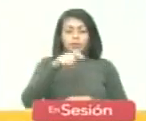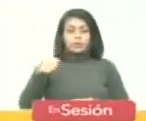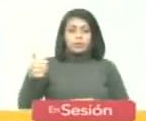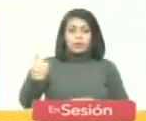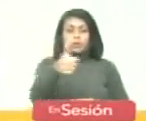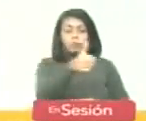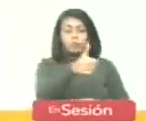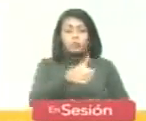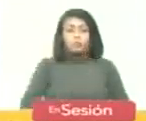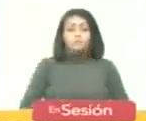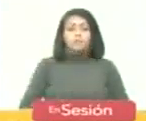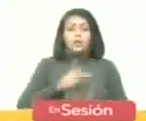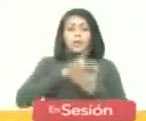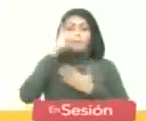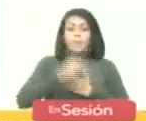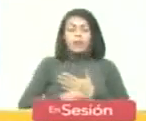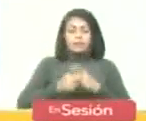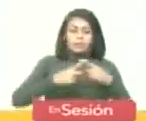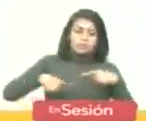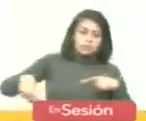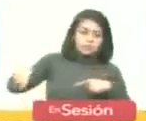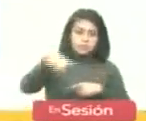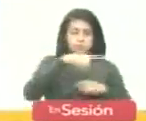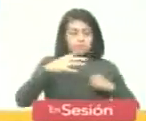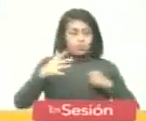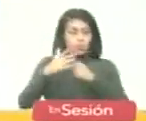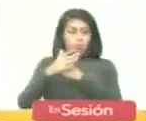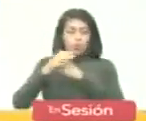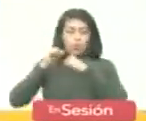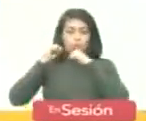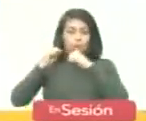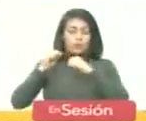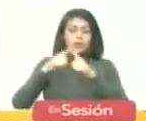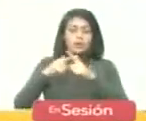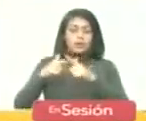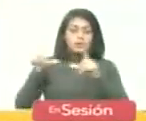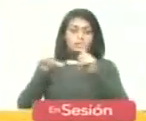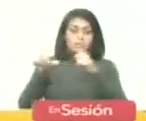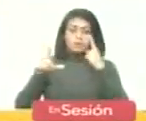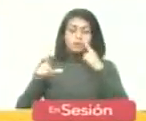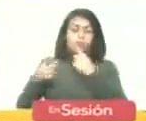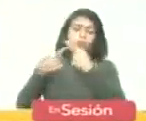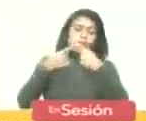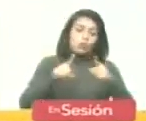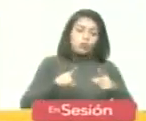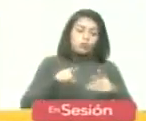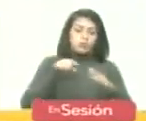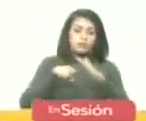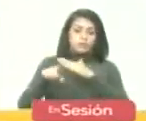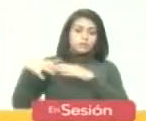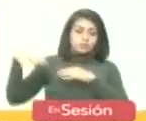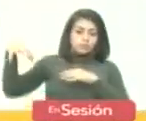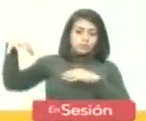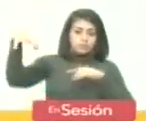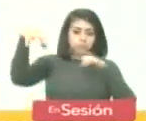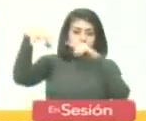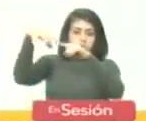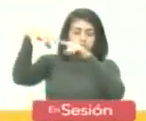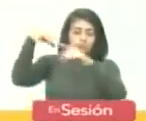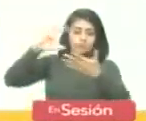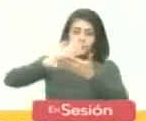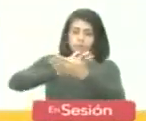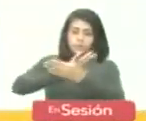uno. Y el plan era uno impactar de frente, como de hecho lo vimos en televisión, y el otro era entrar por la parte de atrás para